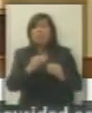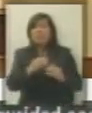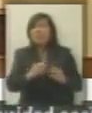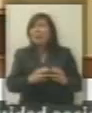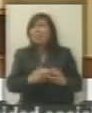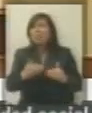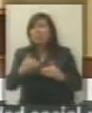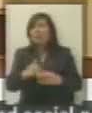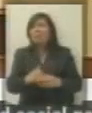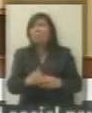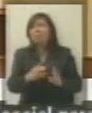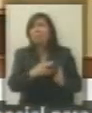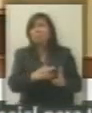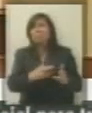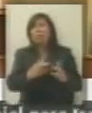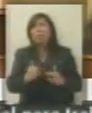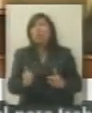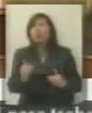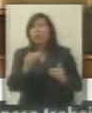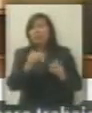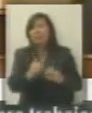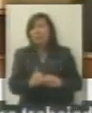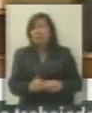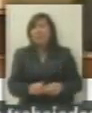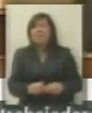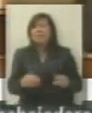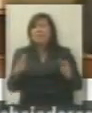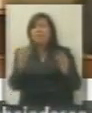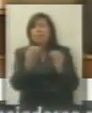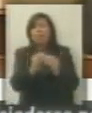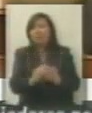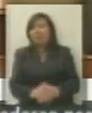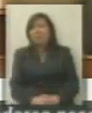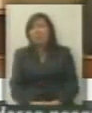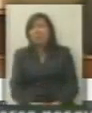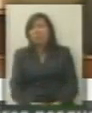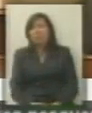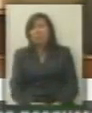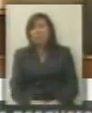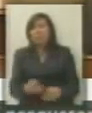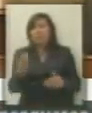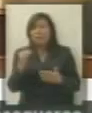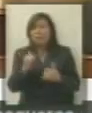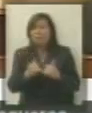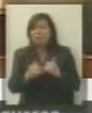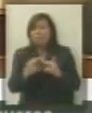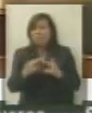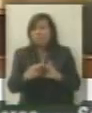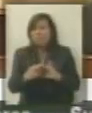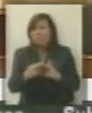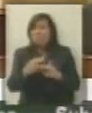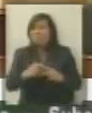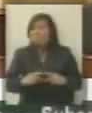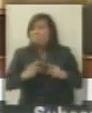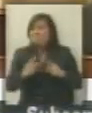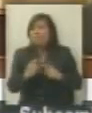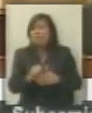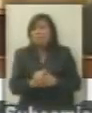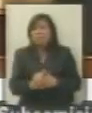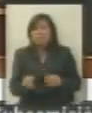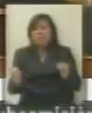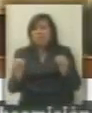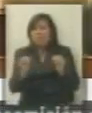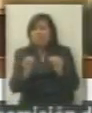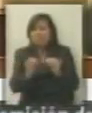infantil. Así, a inicios de esta década, teníamos 33 niños fallecidos antes de cumplir el primer año de vida por cada 1.000 nacidos